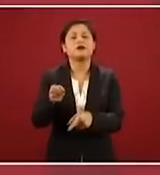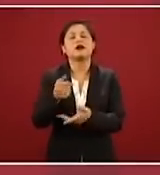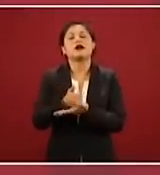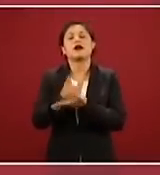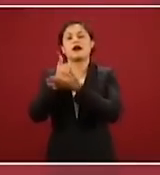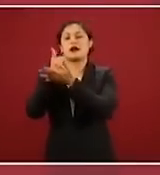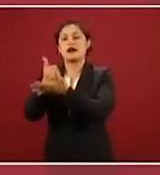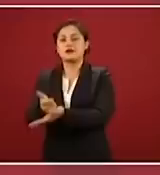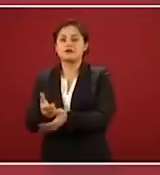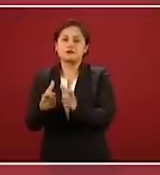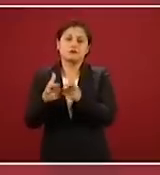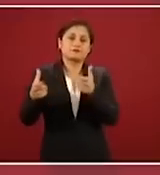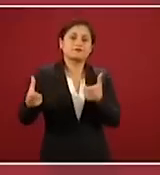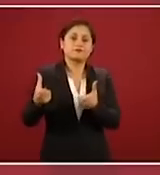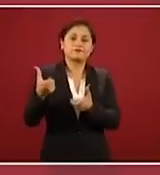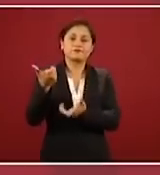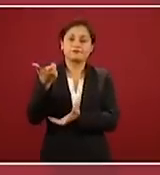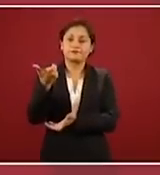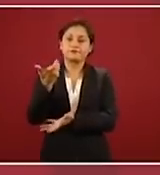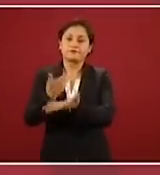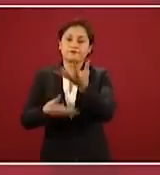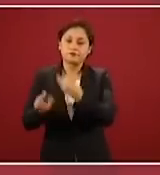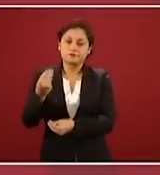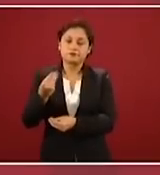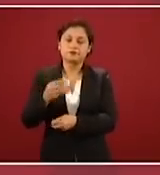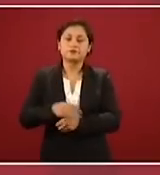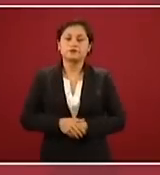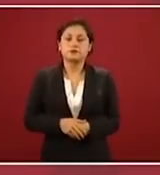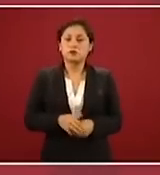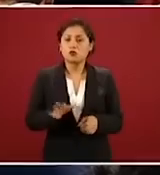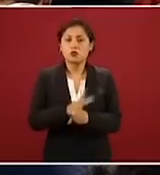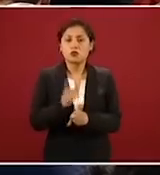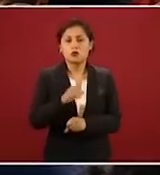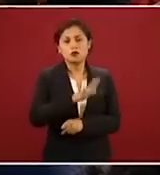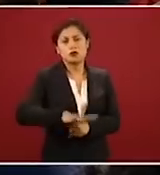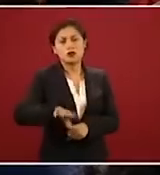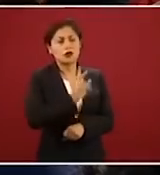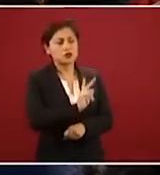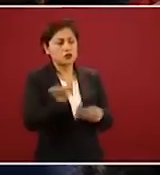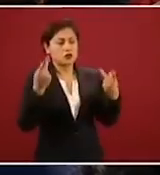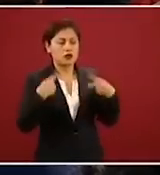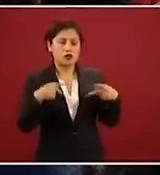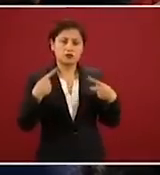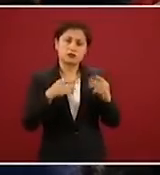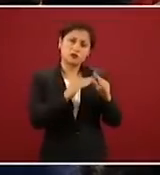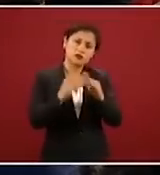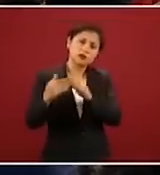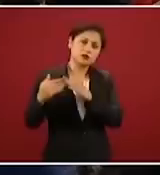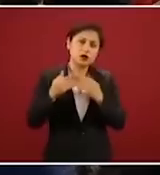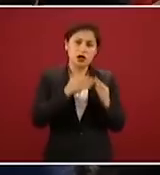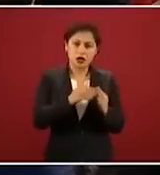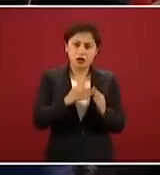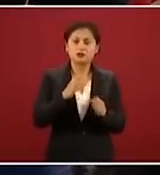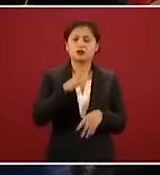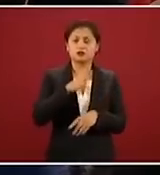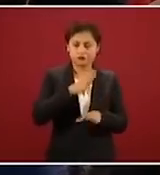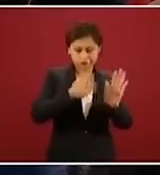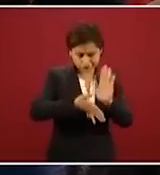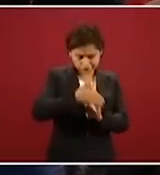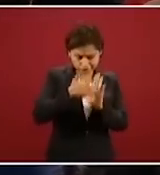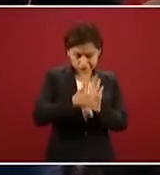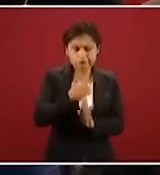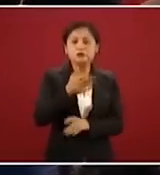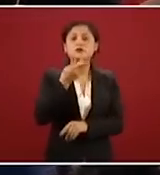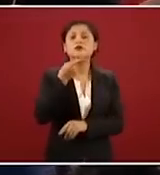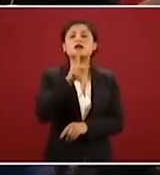todos tengan sus hogares, mejoren sus hogares, porque no solo es construcción, es